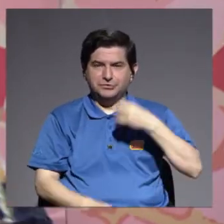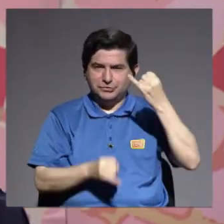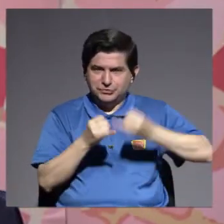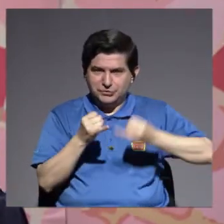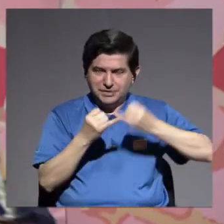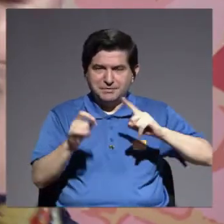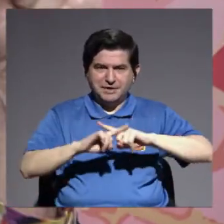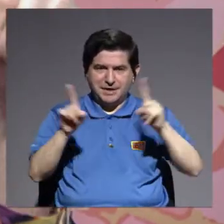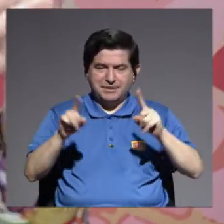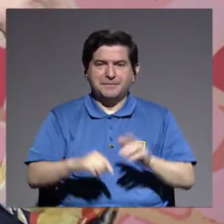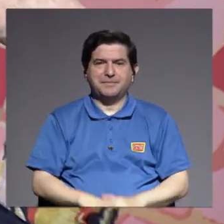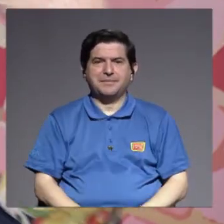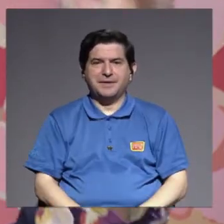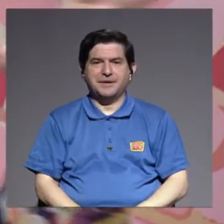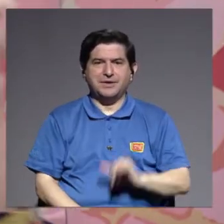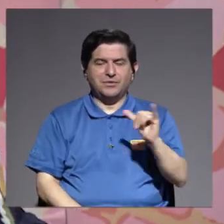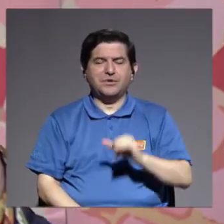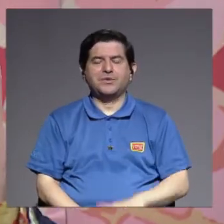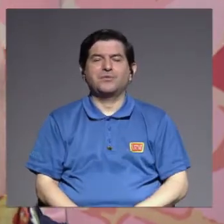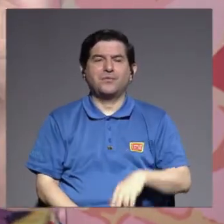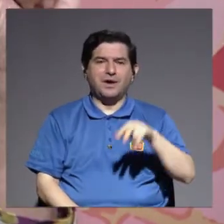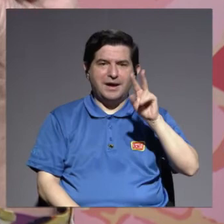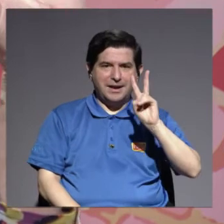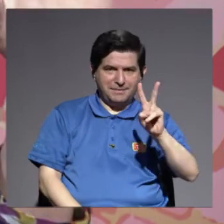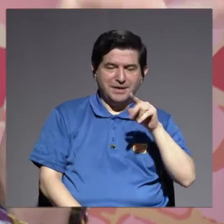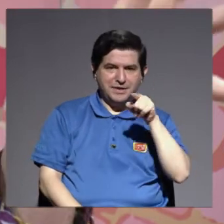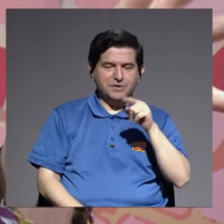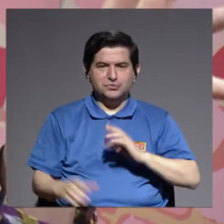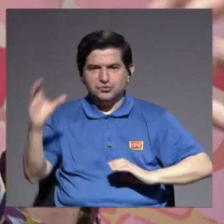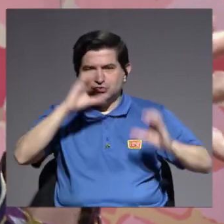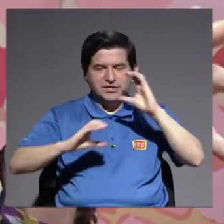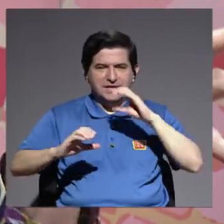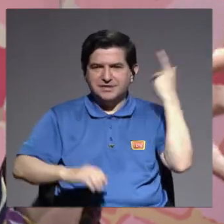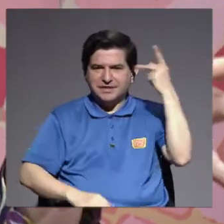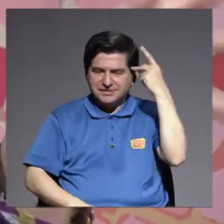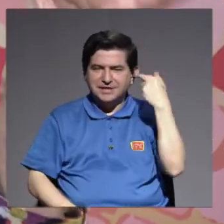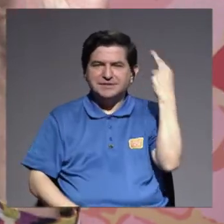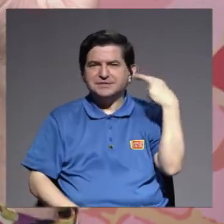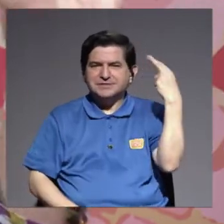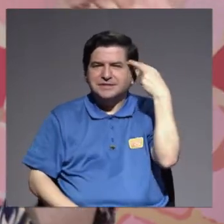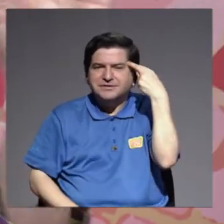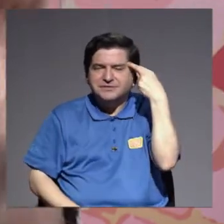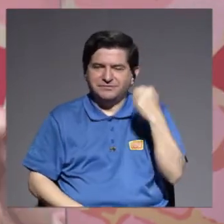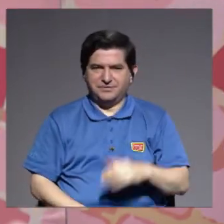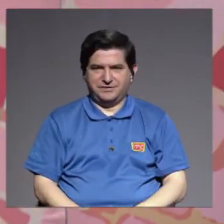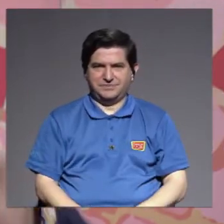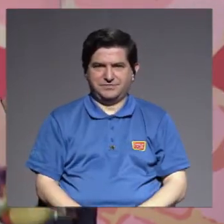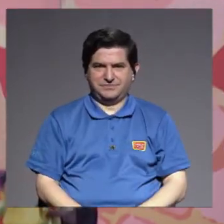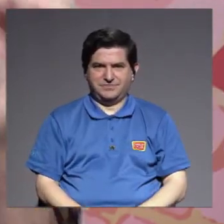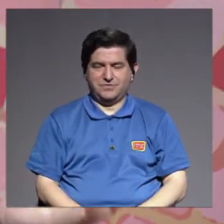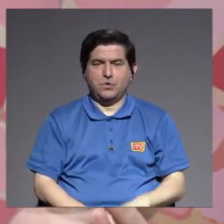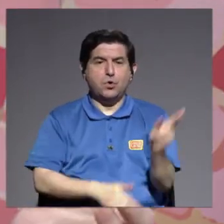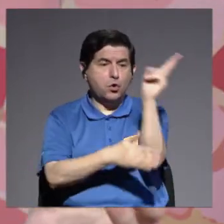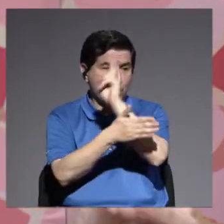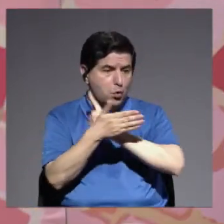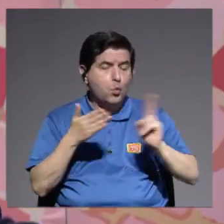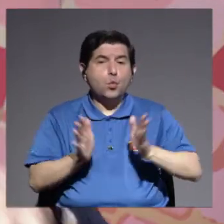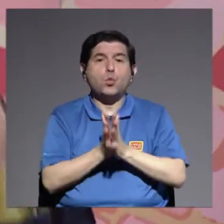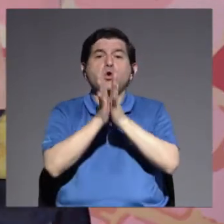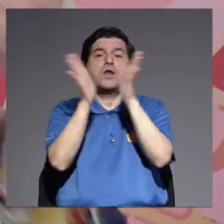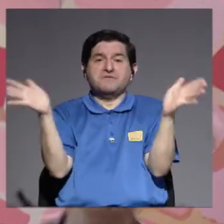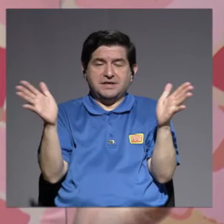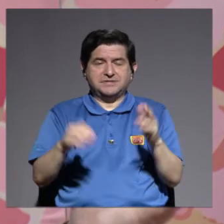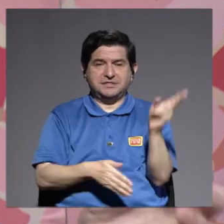pero Valeria, desde las ciencias políticas, nos puede cerrar con esta reflexión en términos como la universidad pública,